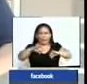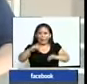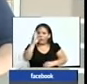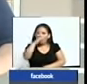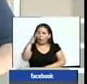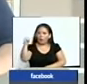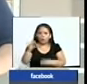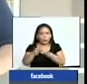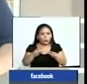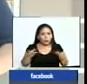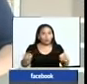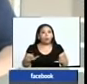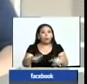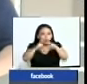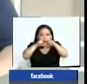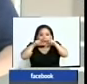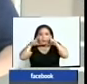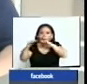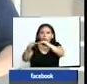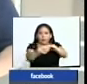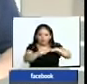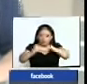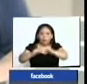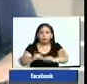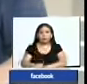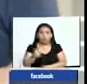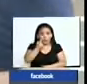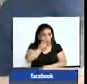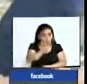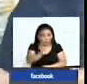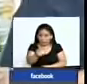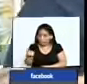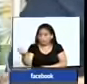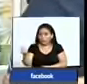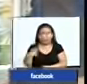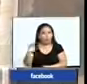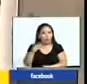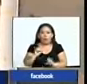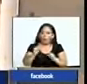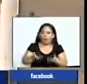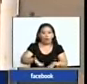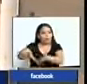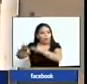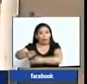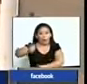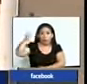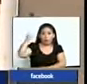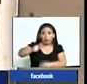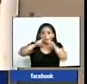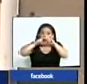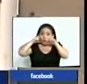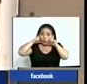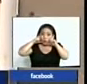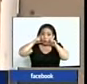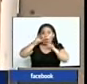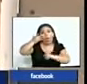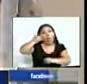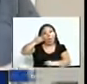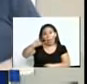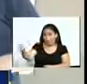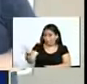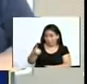porque estamos usando mascarillas todos. Si usted ve, solo para llevar y el uso de mascarillas es obligatorio, ¿verdad? Entonces